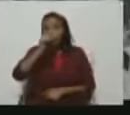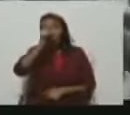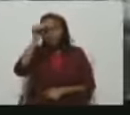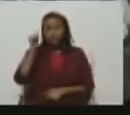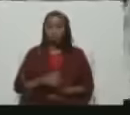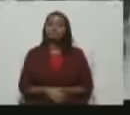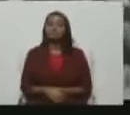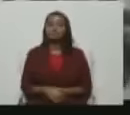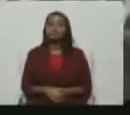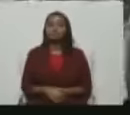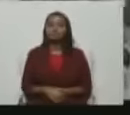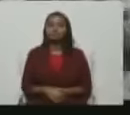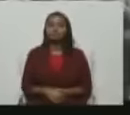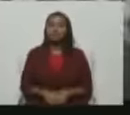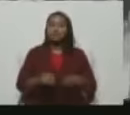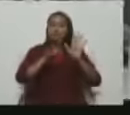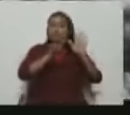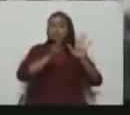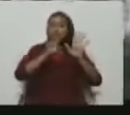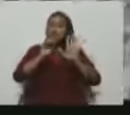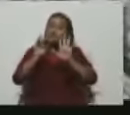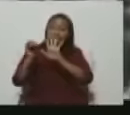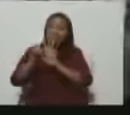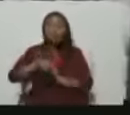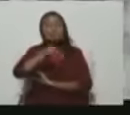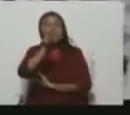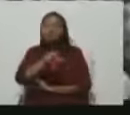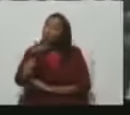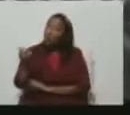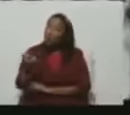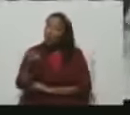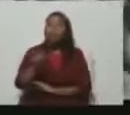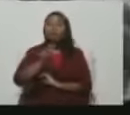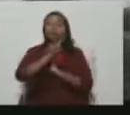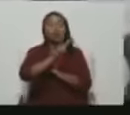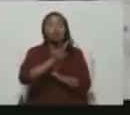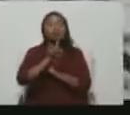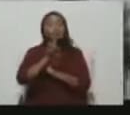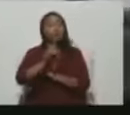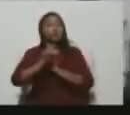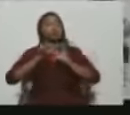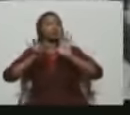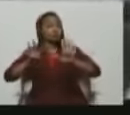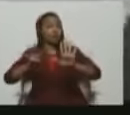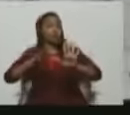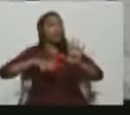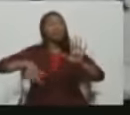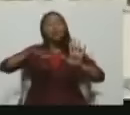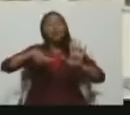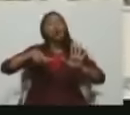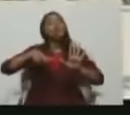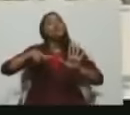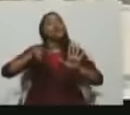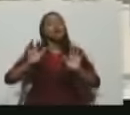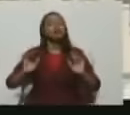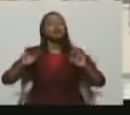estos 700 personas, 219 se desplegarán en el área metropolitana de Caracas